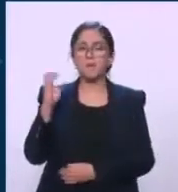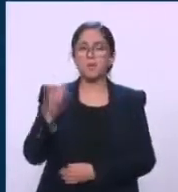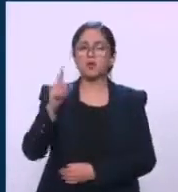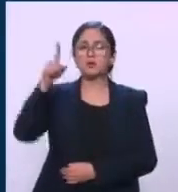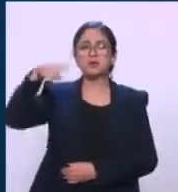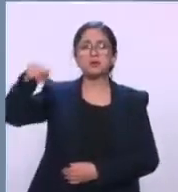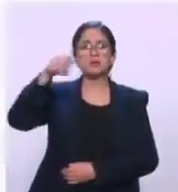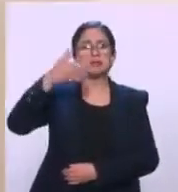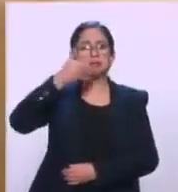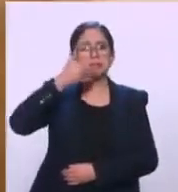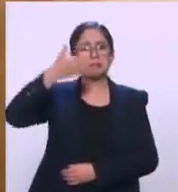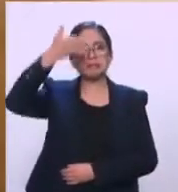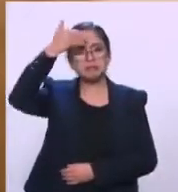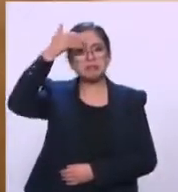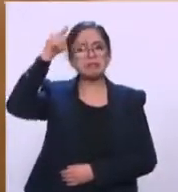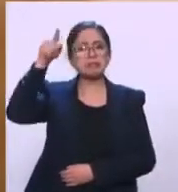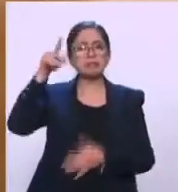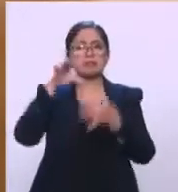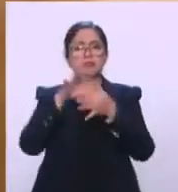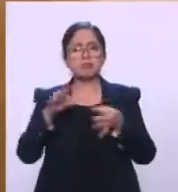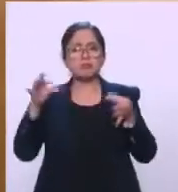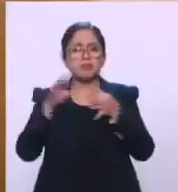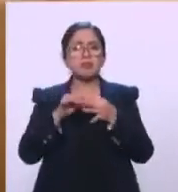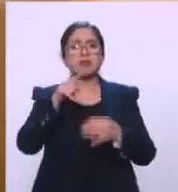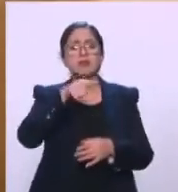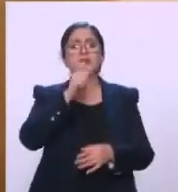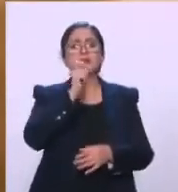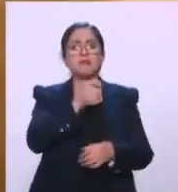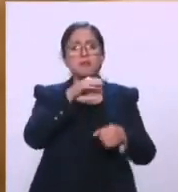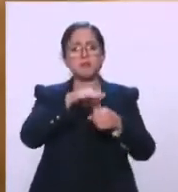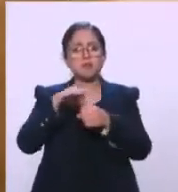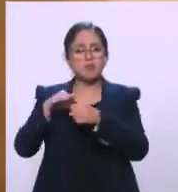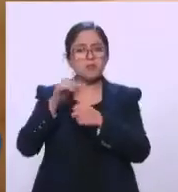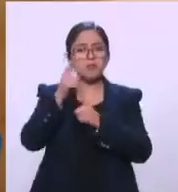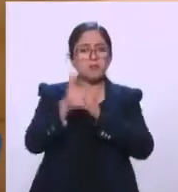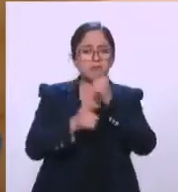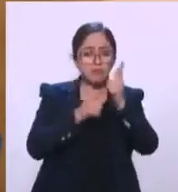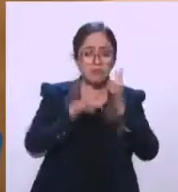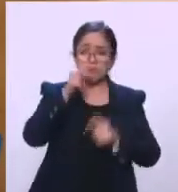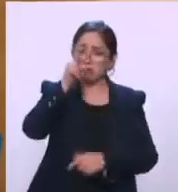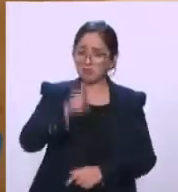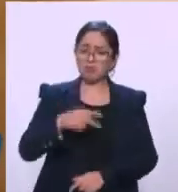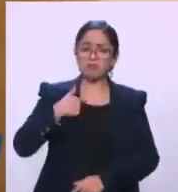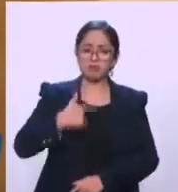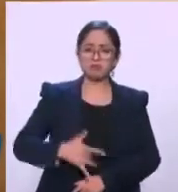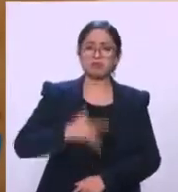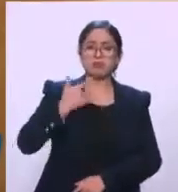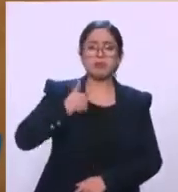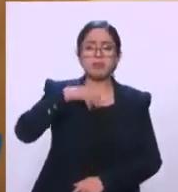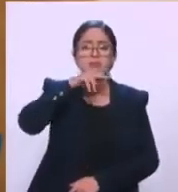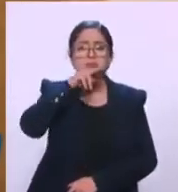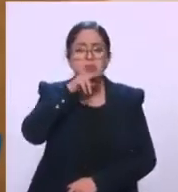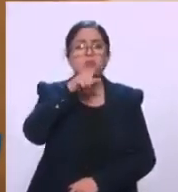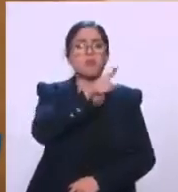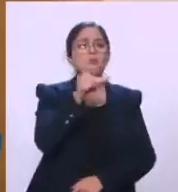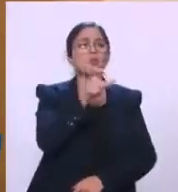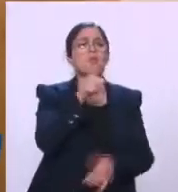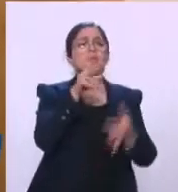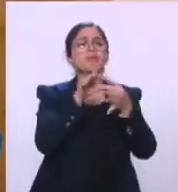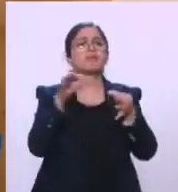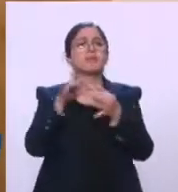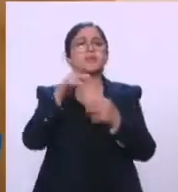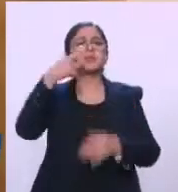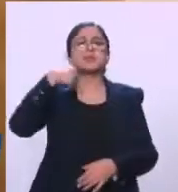Venezuela están denunciando la manipulación, un conteo bastante lento. Y lo que a mí me preocupa es una narrativa del conflicto. Pareciera que